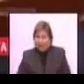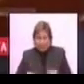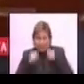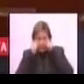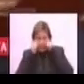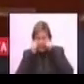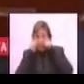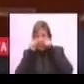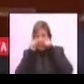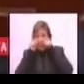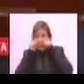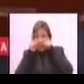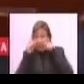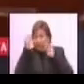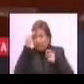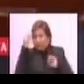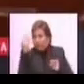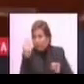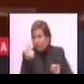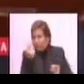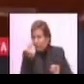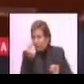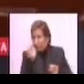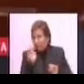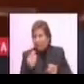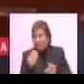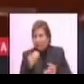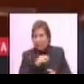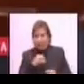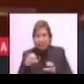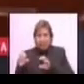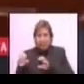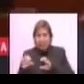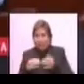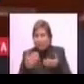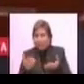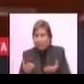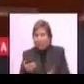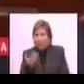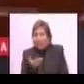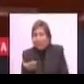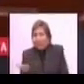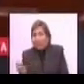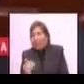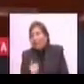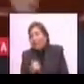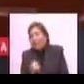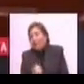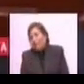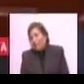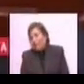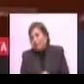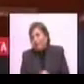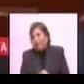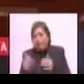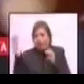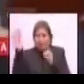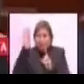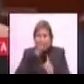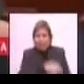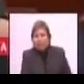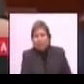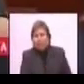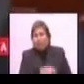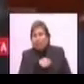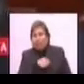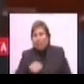sorprende, presidente, la habilidad con la que los actos propios pretenden indignárselos a otros. Aquí nos han tumbado